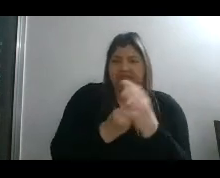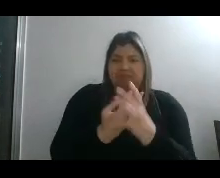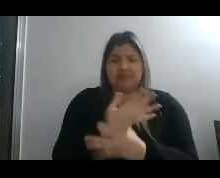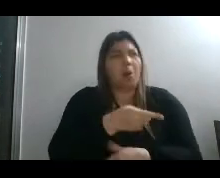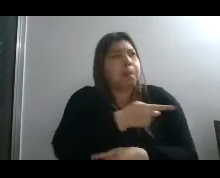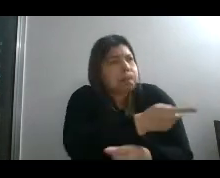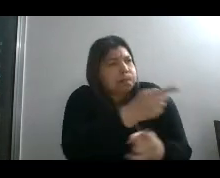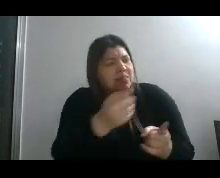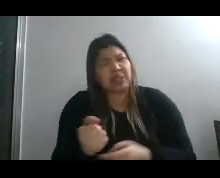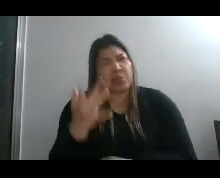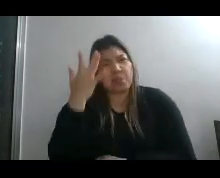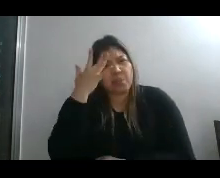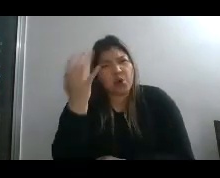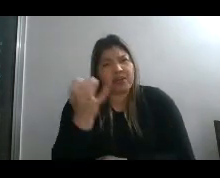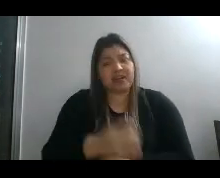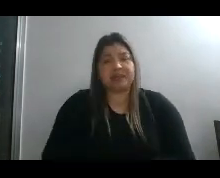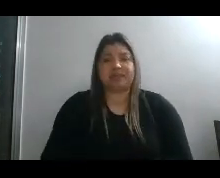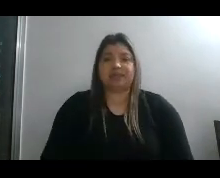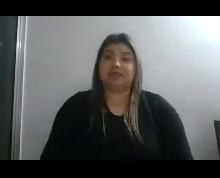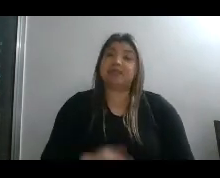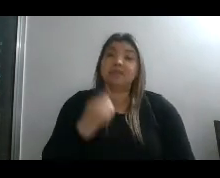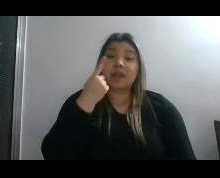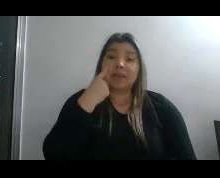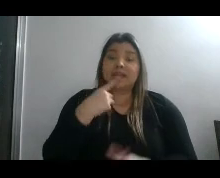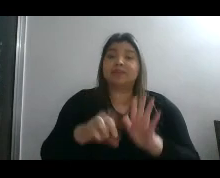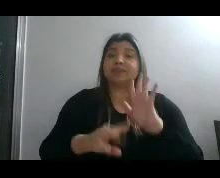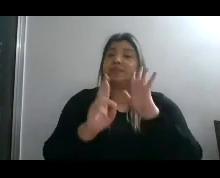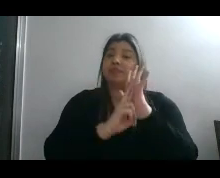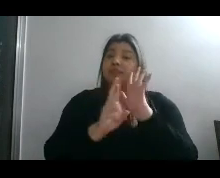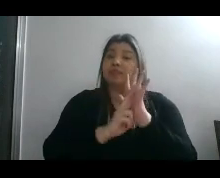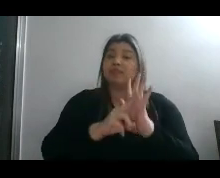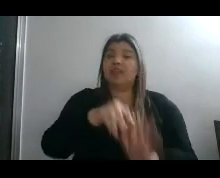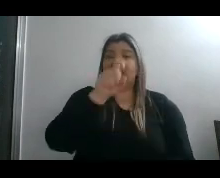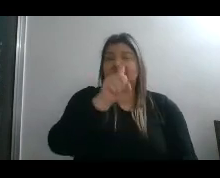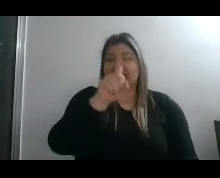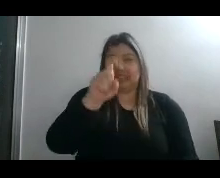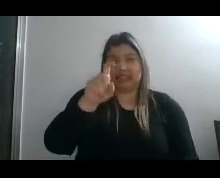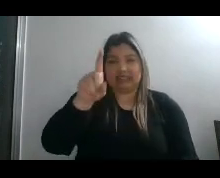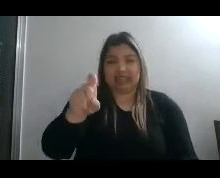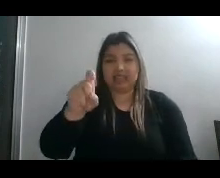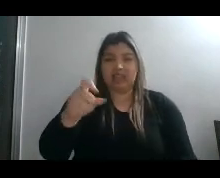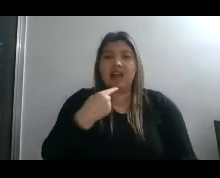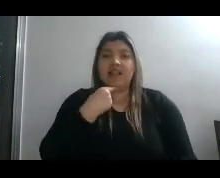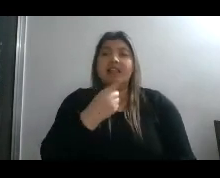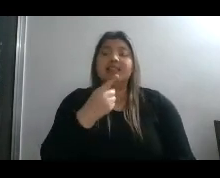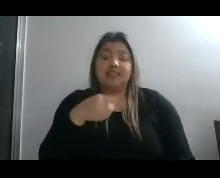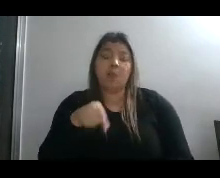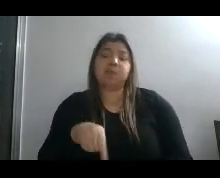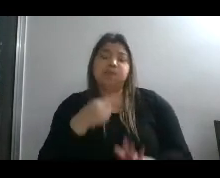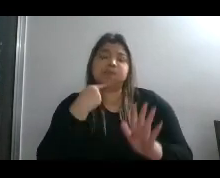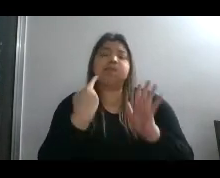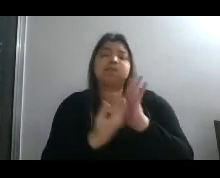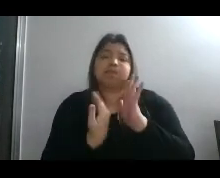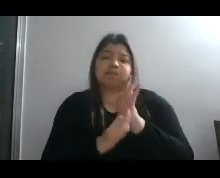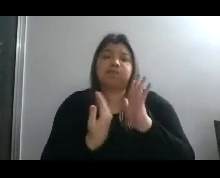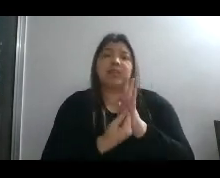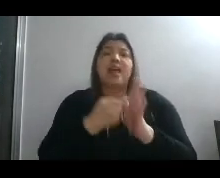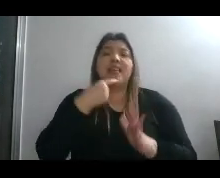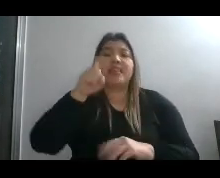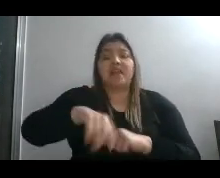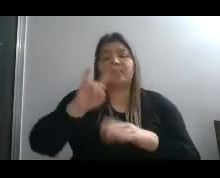infortunadamente la resolución 666, si mal no estoy, habla del uso de guantes y yo creo que por eso se